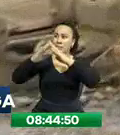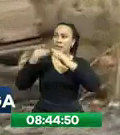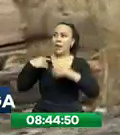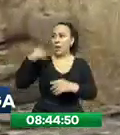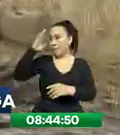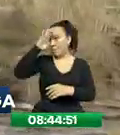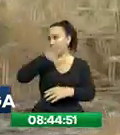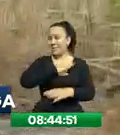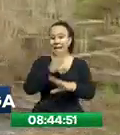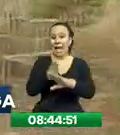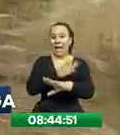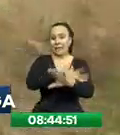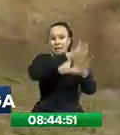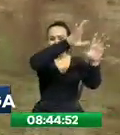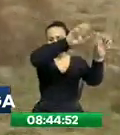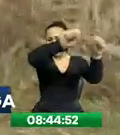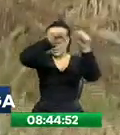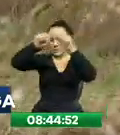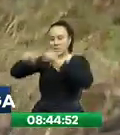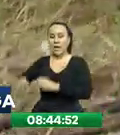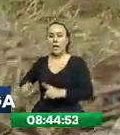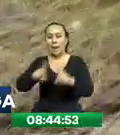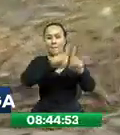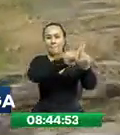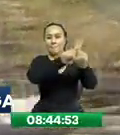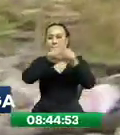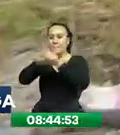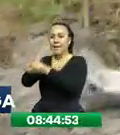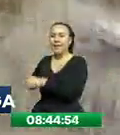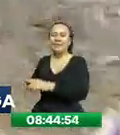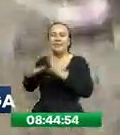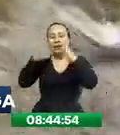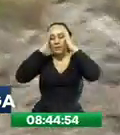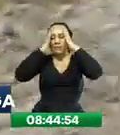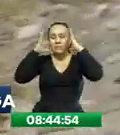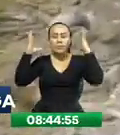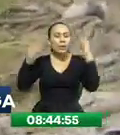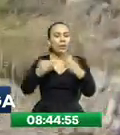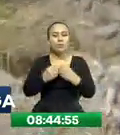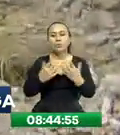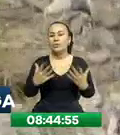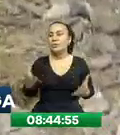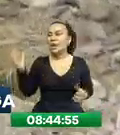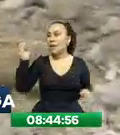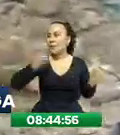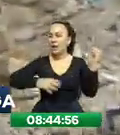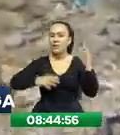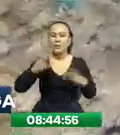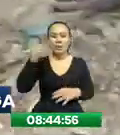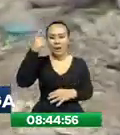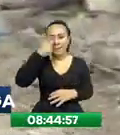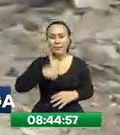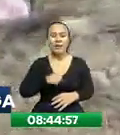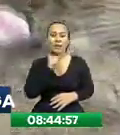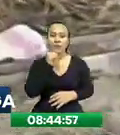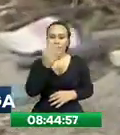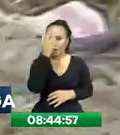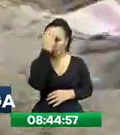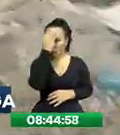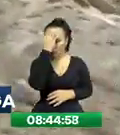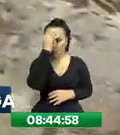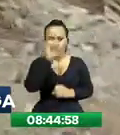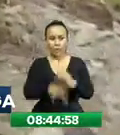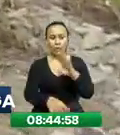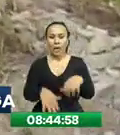policía sacaron a esos jóvenes, esa pareja. Ahí, no se soporta ya. Ya, miren la basura, la gente cómo bota la basura aquí, tiran